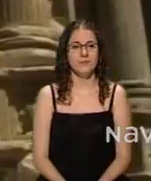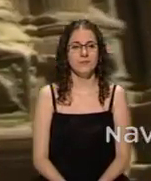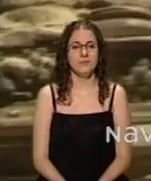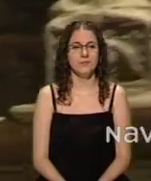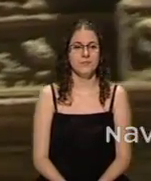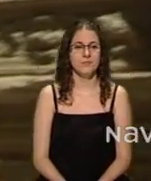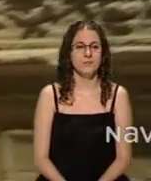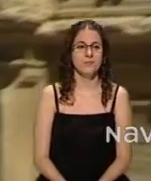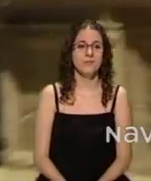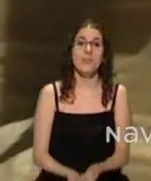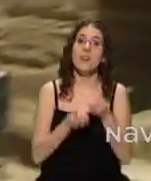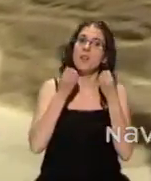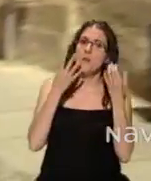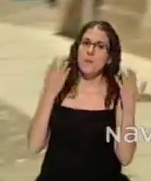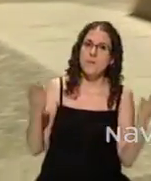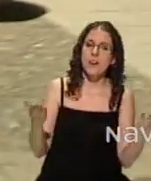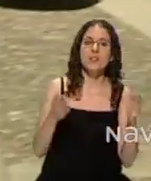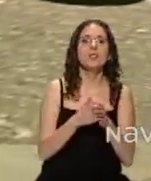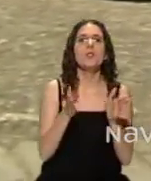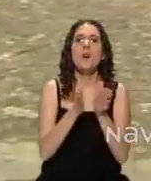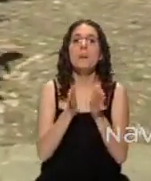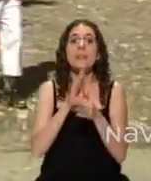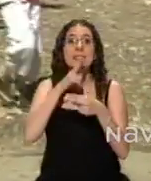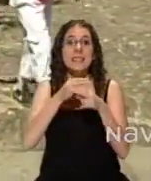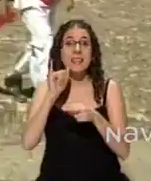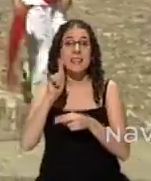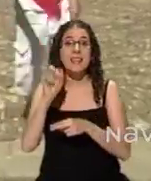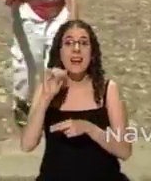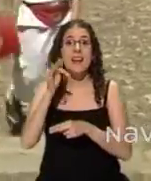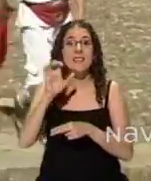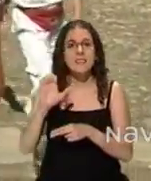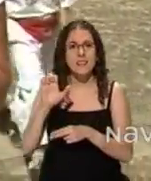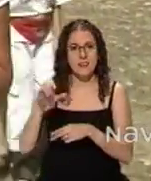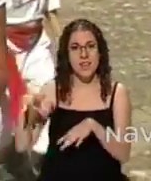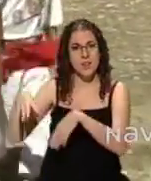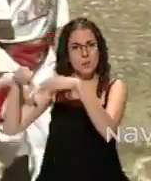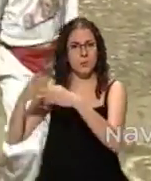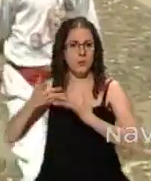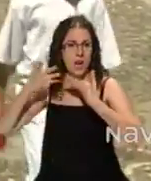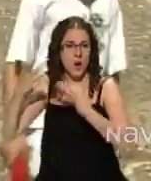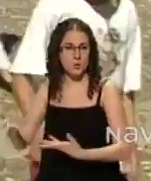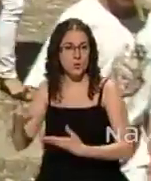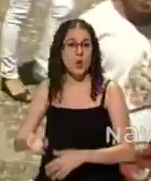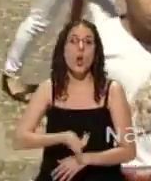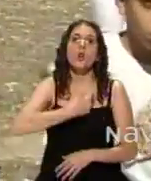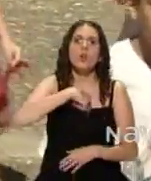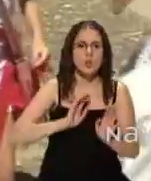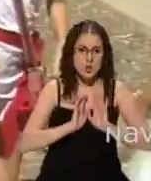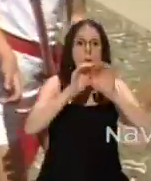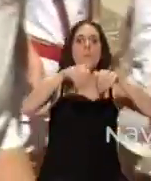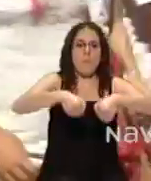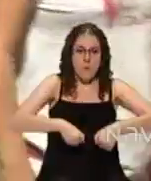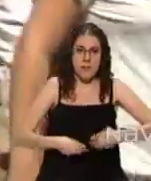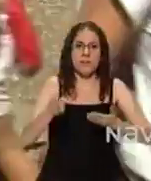Bueno, ¿cómo se lo ha pasado nuestra compañera Irache en los calderetes de Irurzun? Nosotros nos hemos vuelto hasta Viana porque hoy es